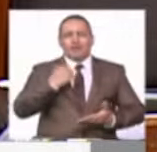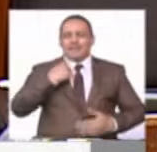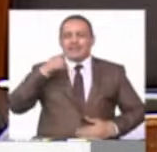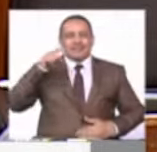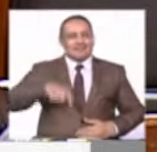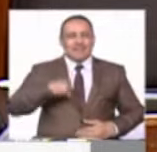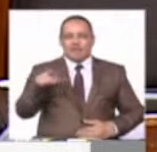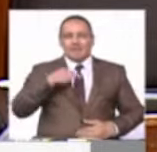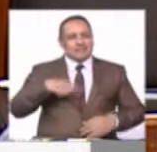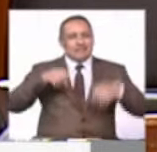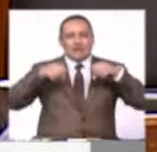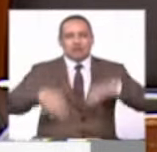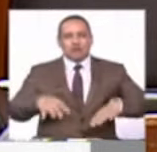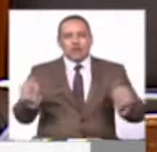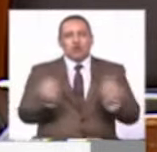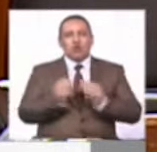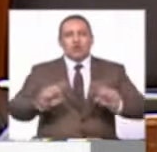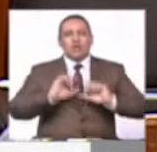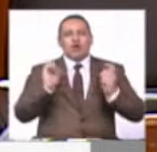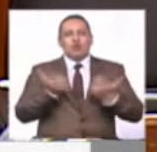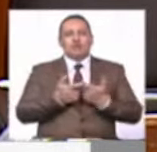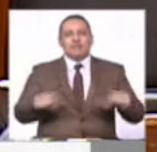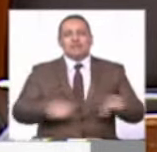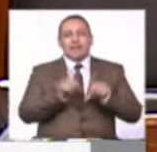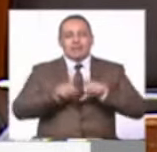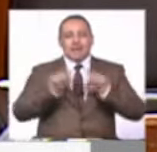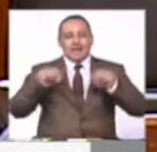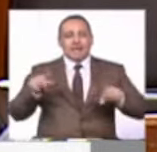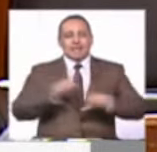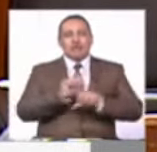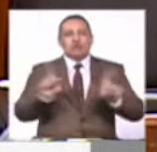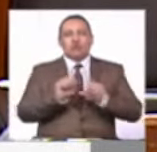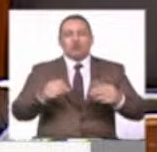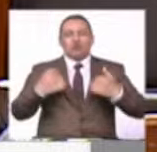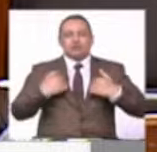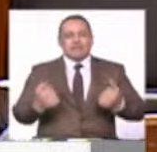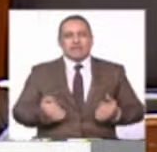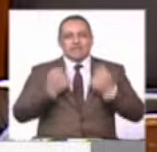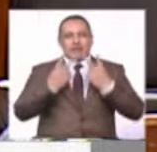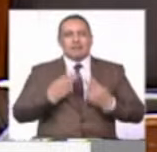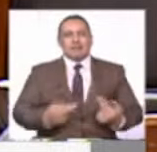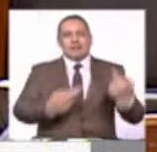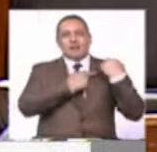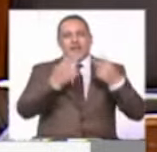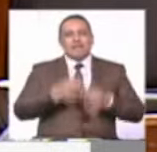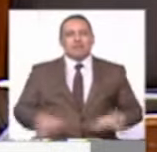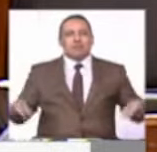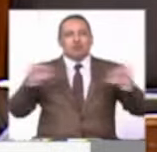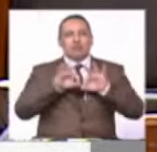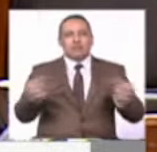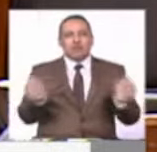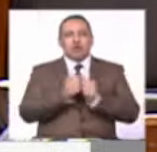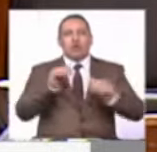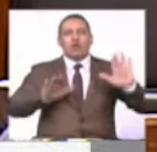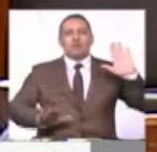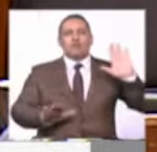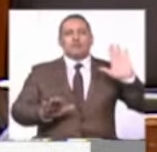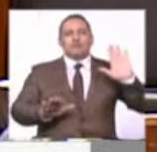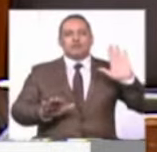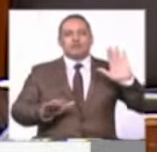dejar de ser miembro de la junta y en ello no tiene ninguna relevancia el hecho de la